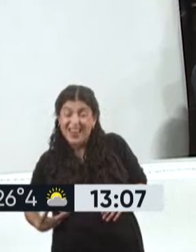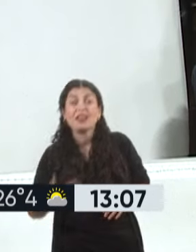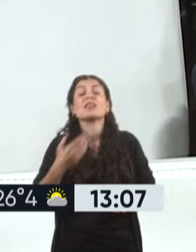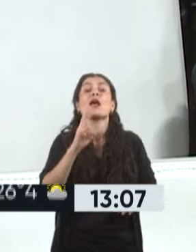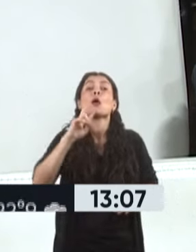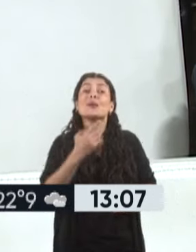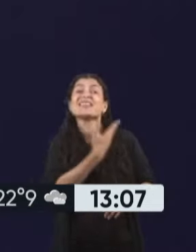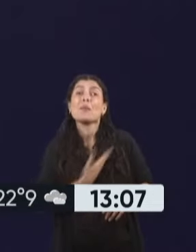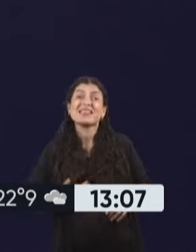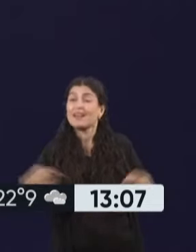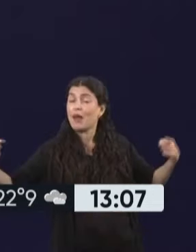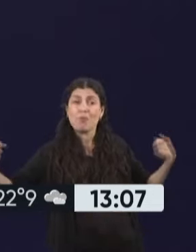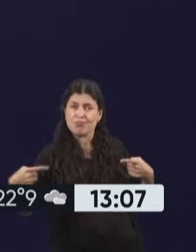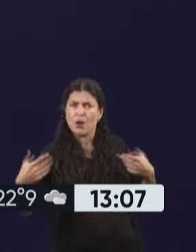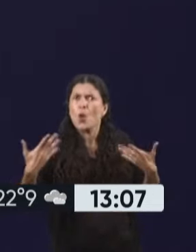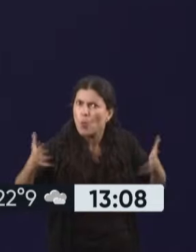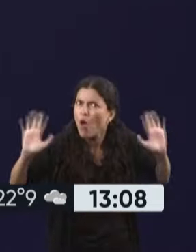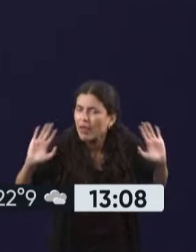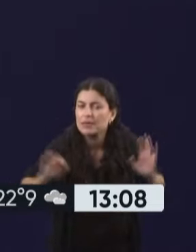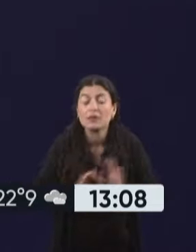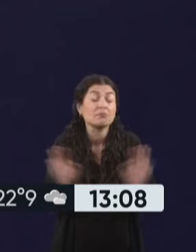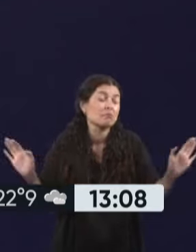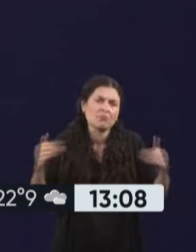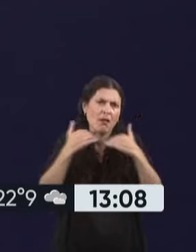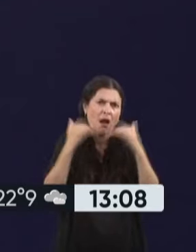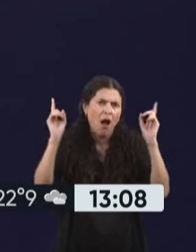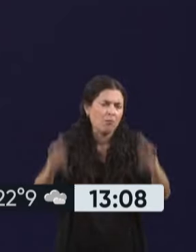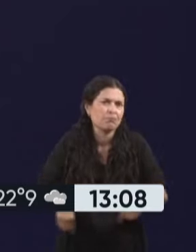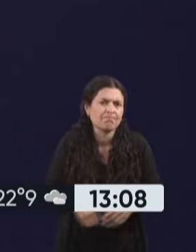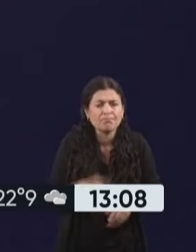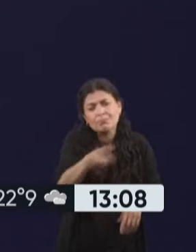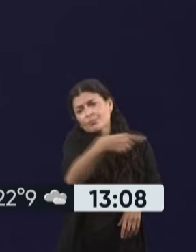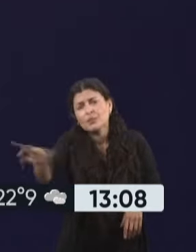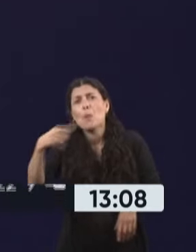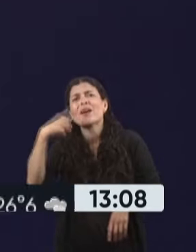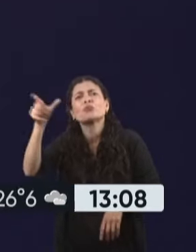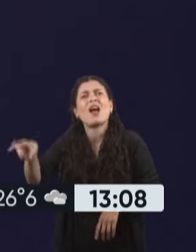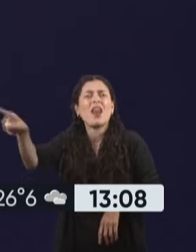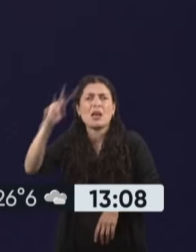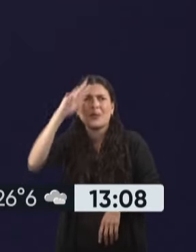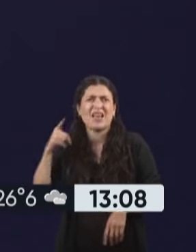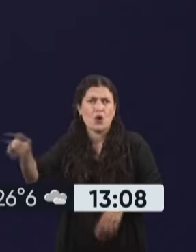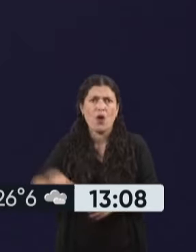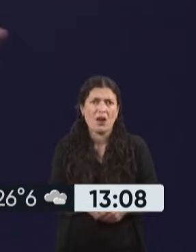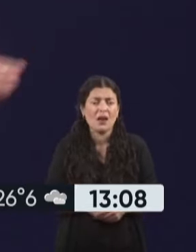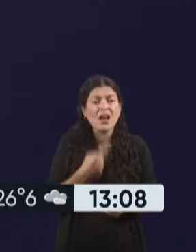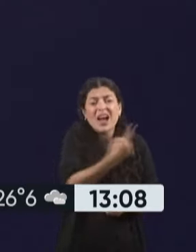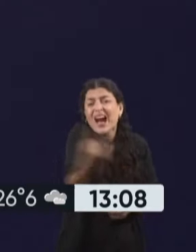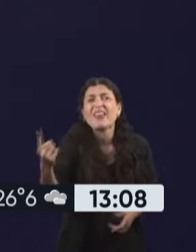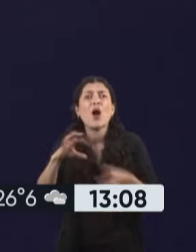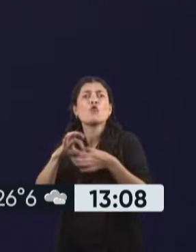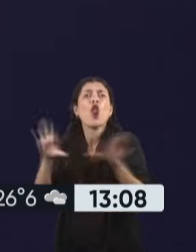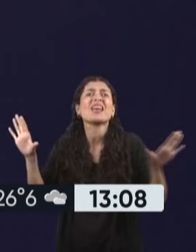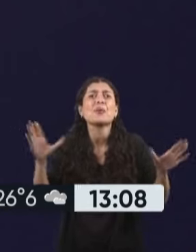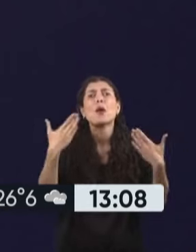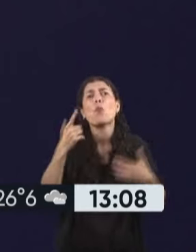tiene una opinión diferente? Tuyas, vayan y pregúntenle a ella. No, a mí no tenemos nada para decir. Digamos, opina el que quiere, el que no quiere no opina. Claro. No hay